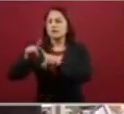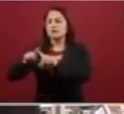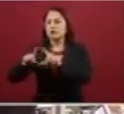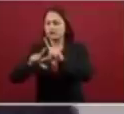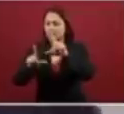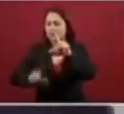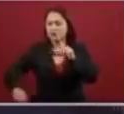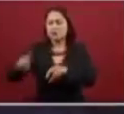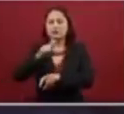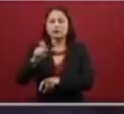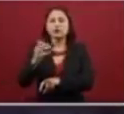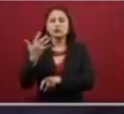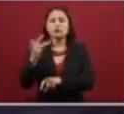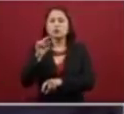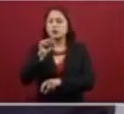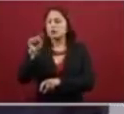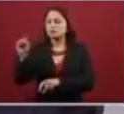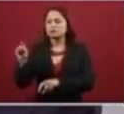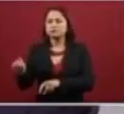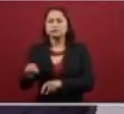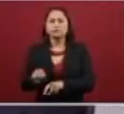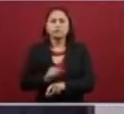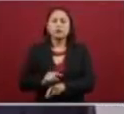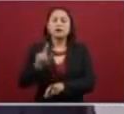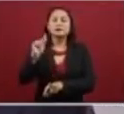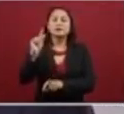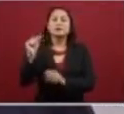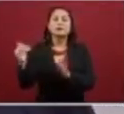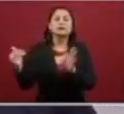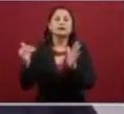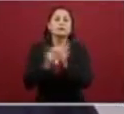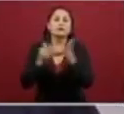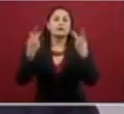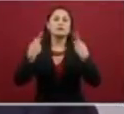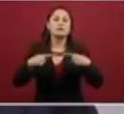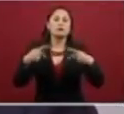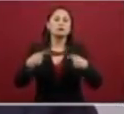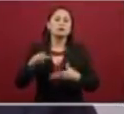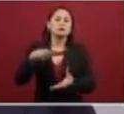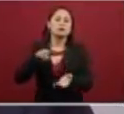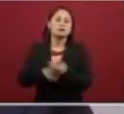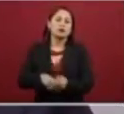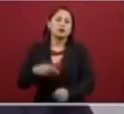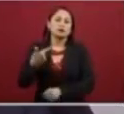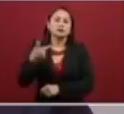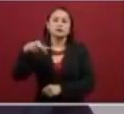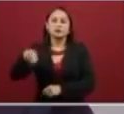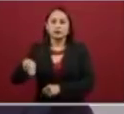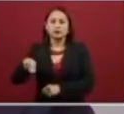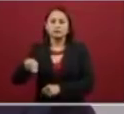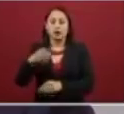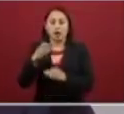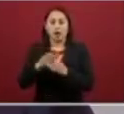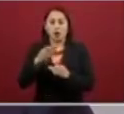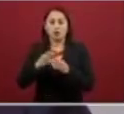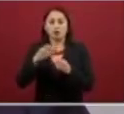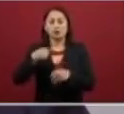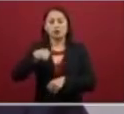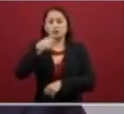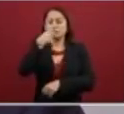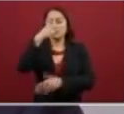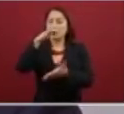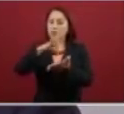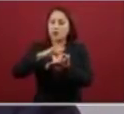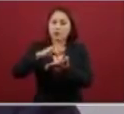con 70 mil elementos. Aquí quiero agradecer en el Zócalo de todo